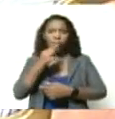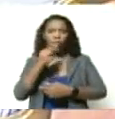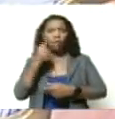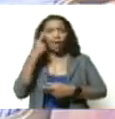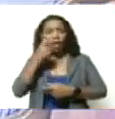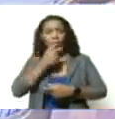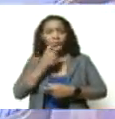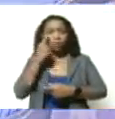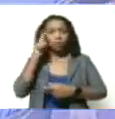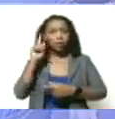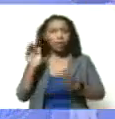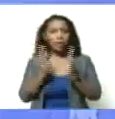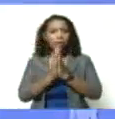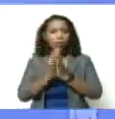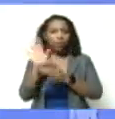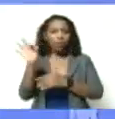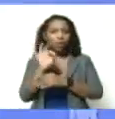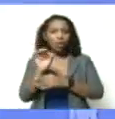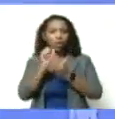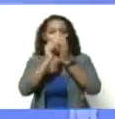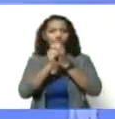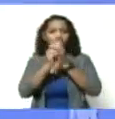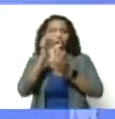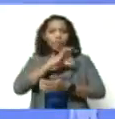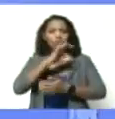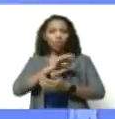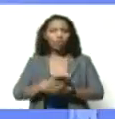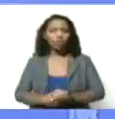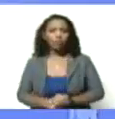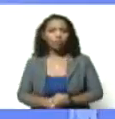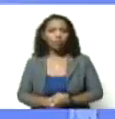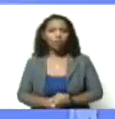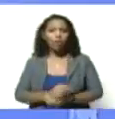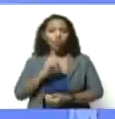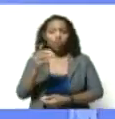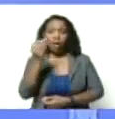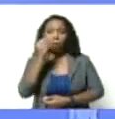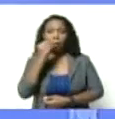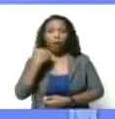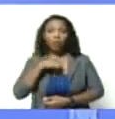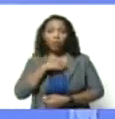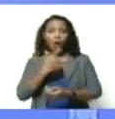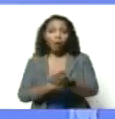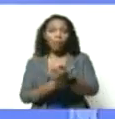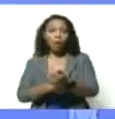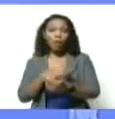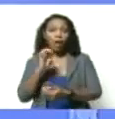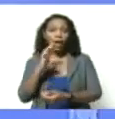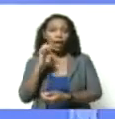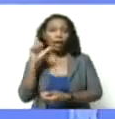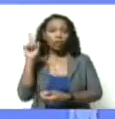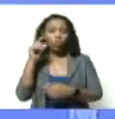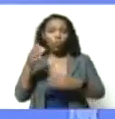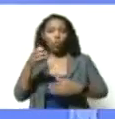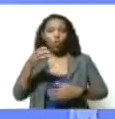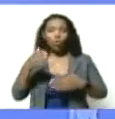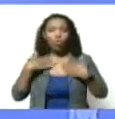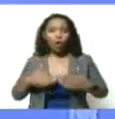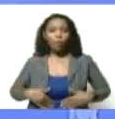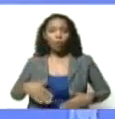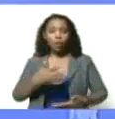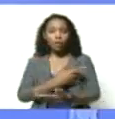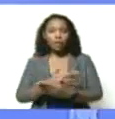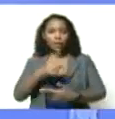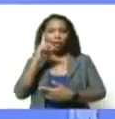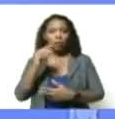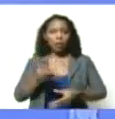admitirlo entre tus santos y elegidos, roguemos al Señor. Tú que alimentaste a nuestro hermano Earle con tu cuerpo y tu sangre, dígnate